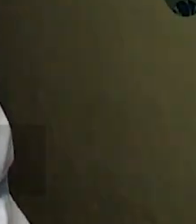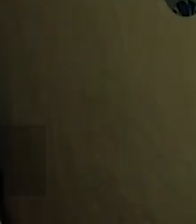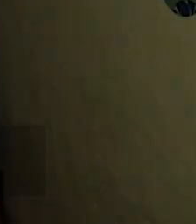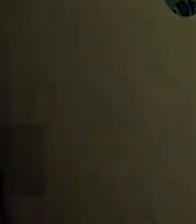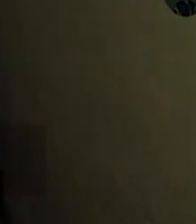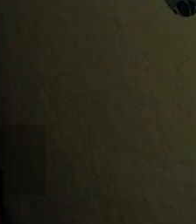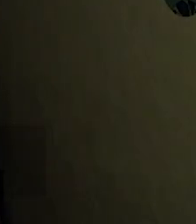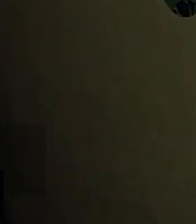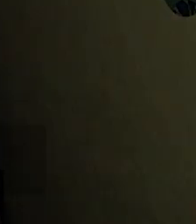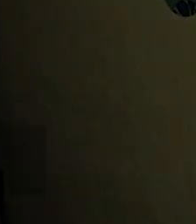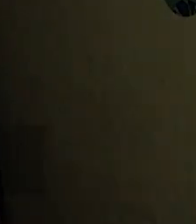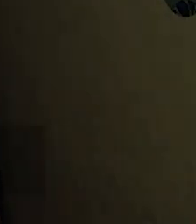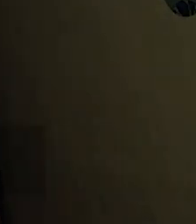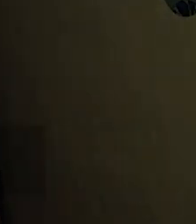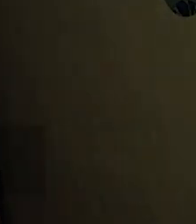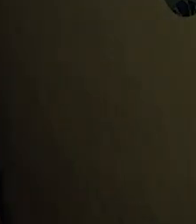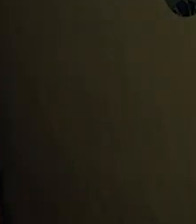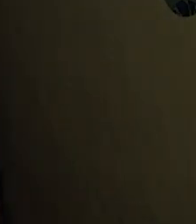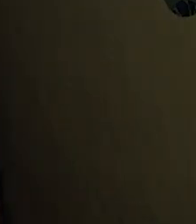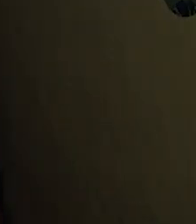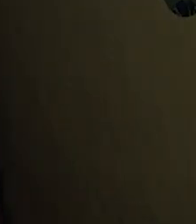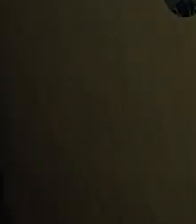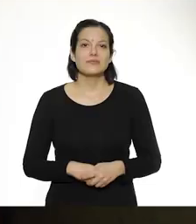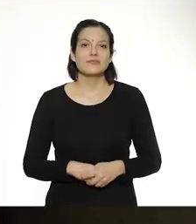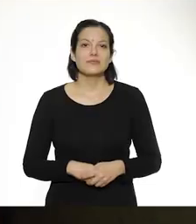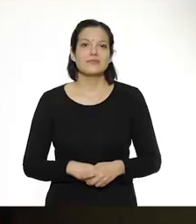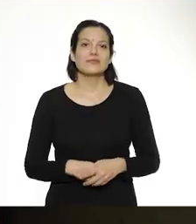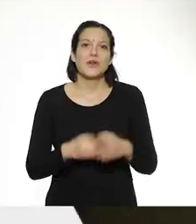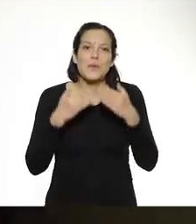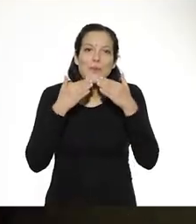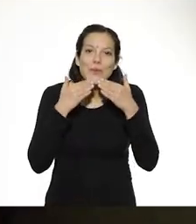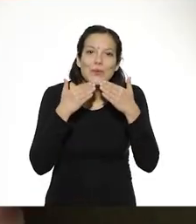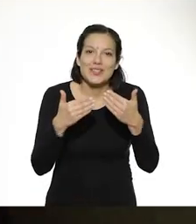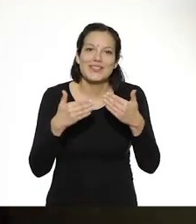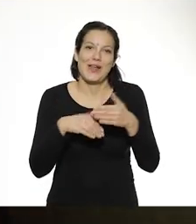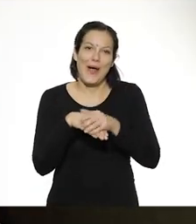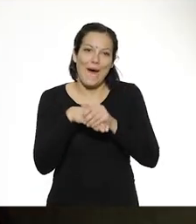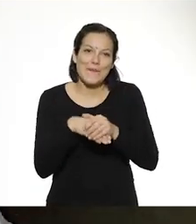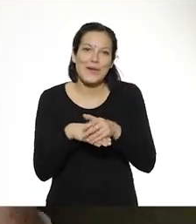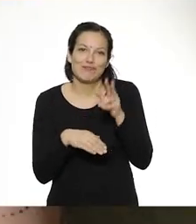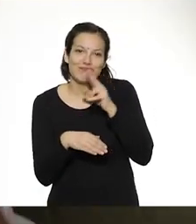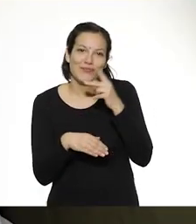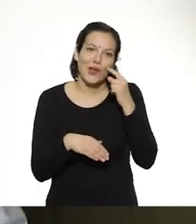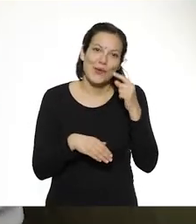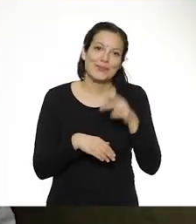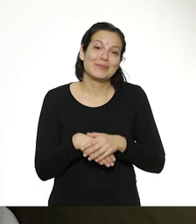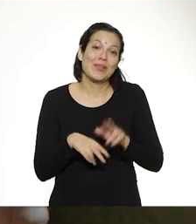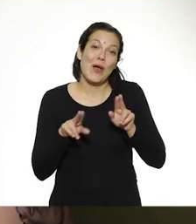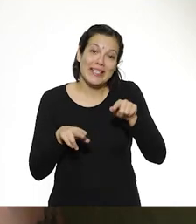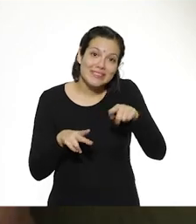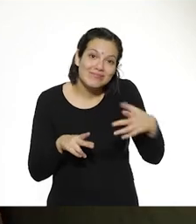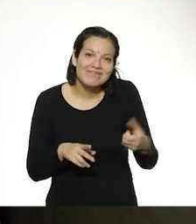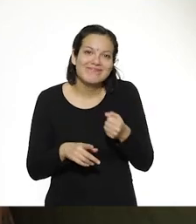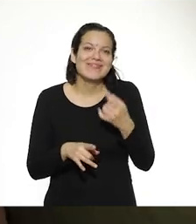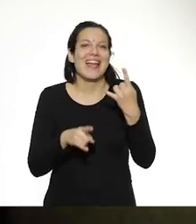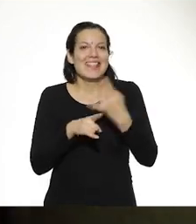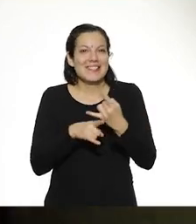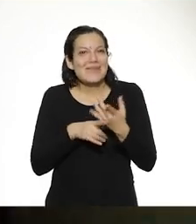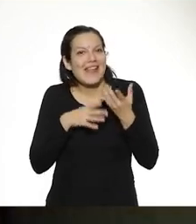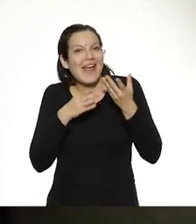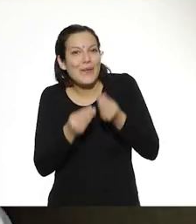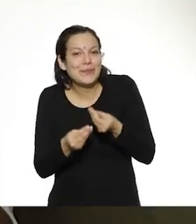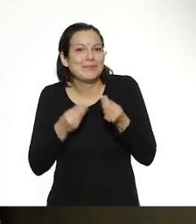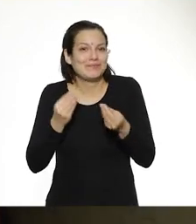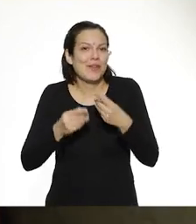unión, es revolución y tradición. Muchísimas gracias amigos y amigas, espero que esto sirva y siempre colabore para